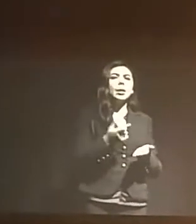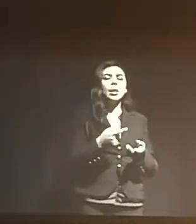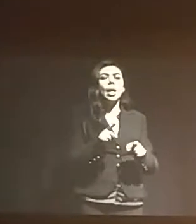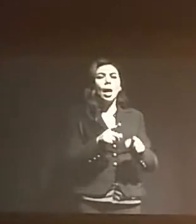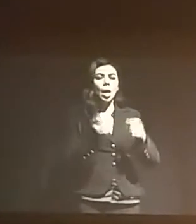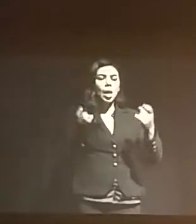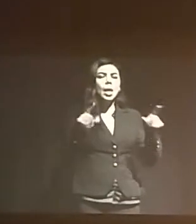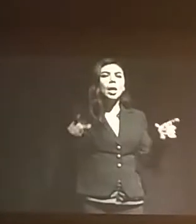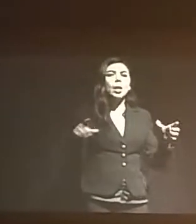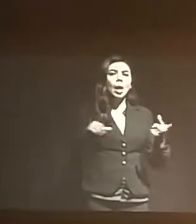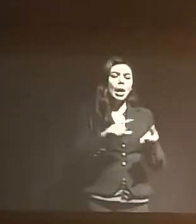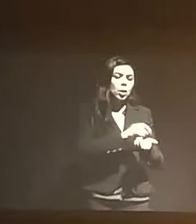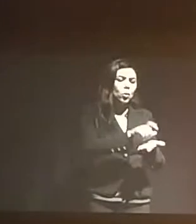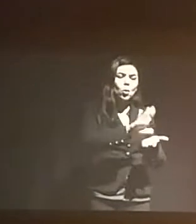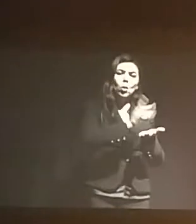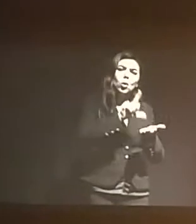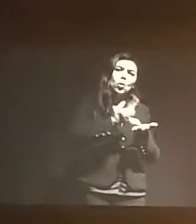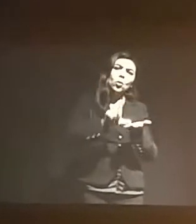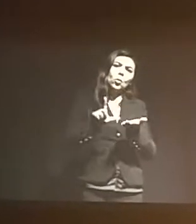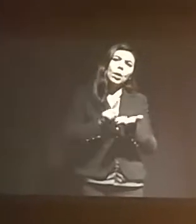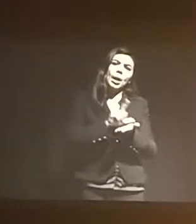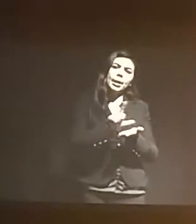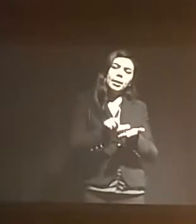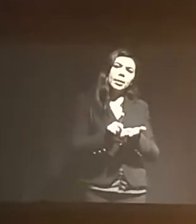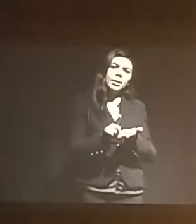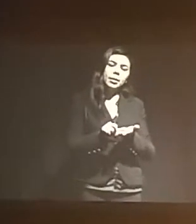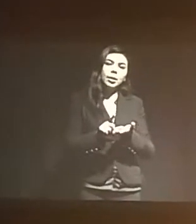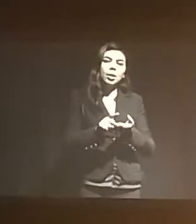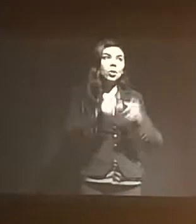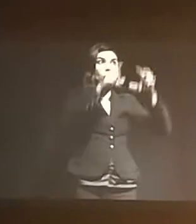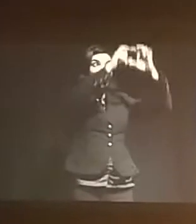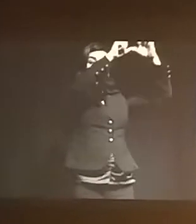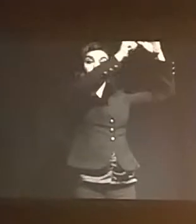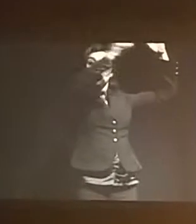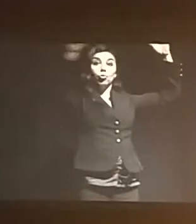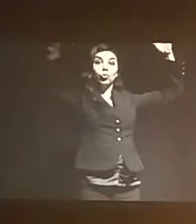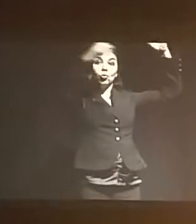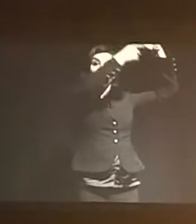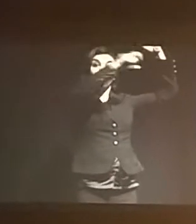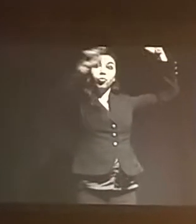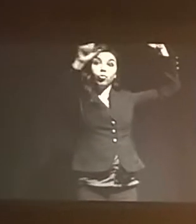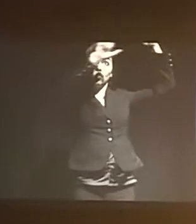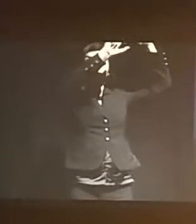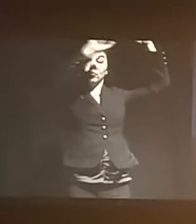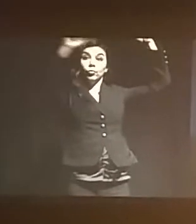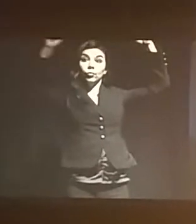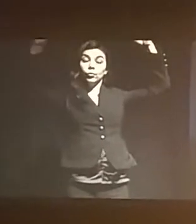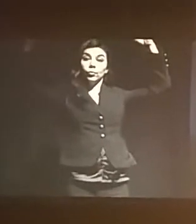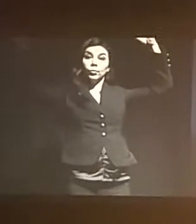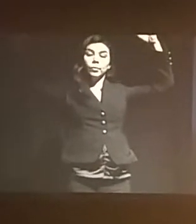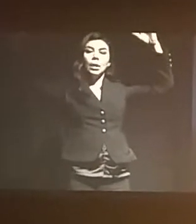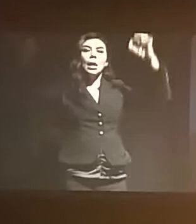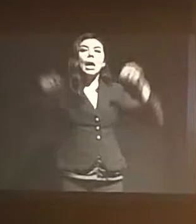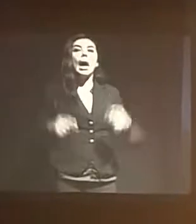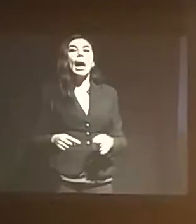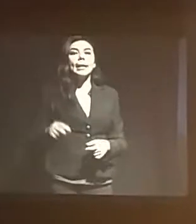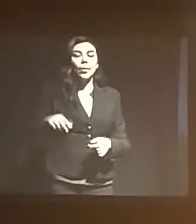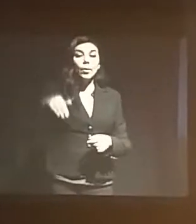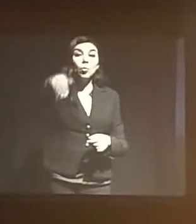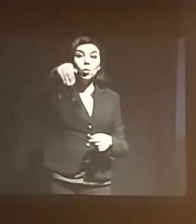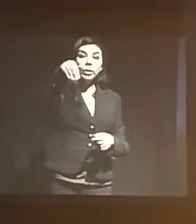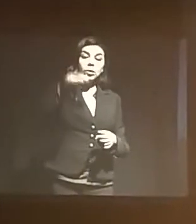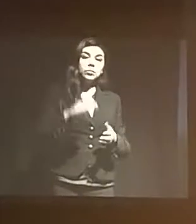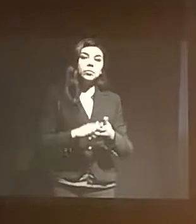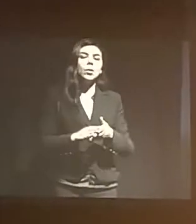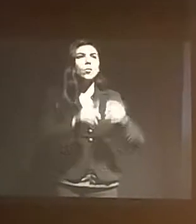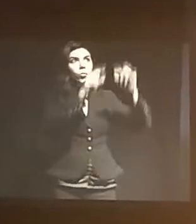de geografía a lo que pasa en Valparaíso, y donde el teleférico es parte del transporte público para solucionar el tema